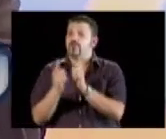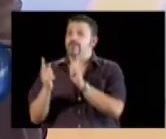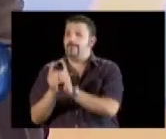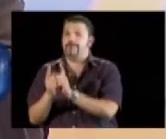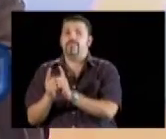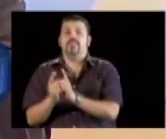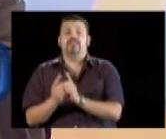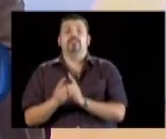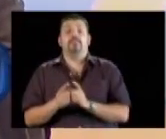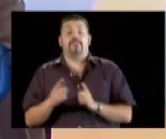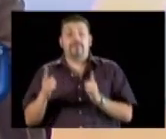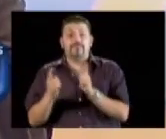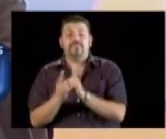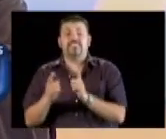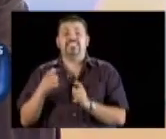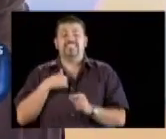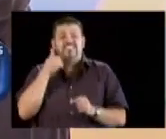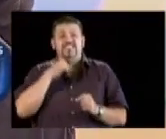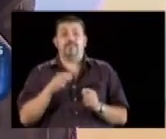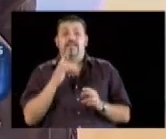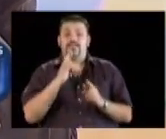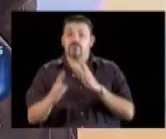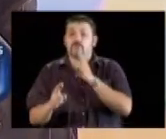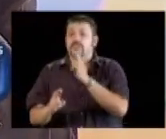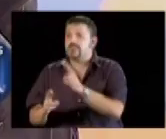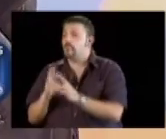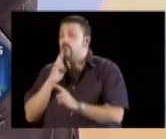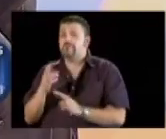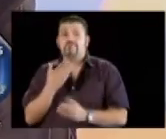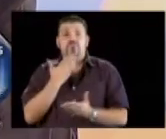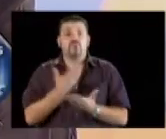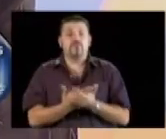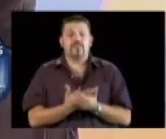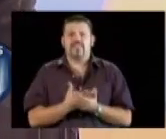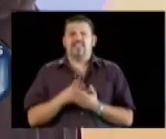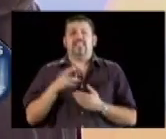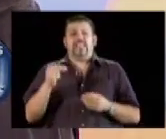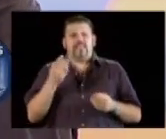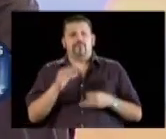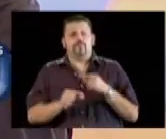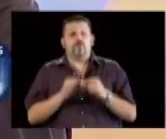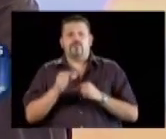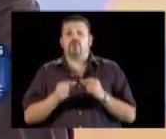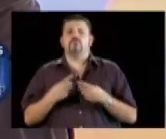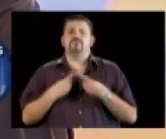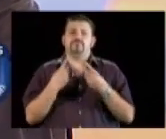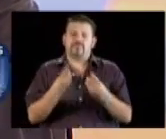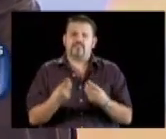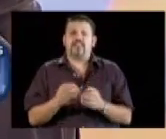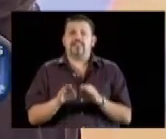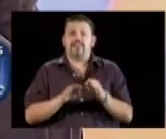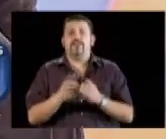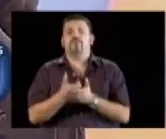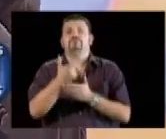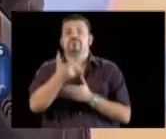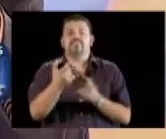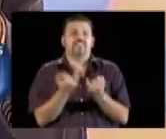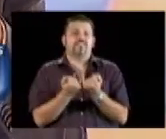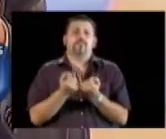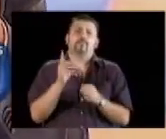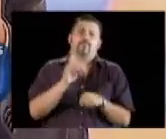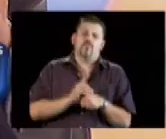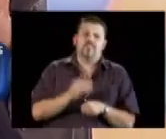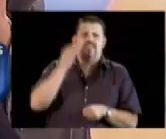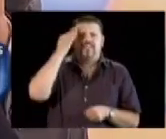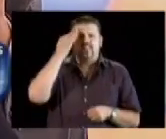perseguir resultados y no dinero. Y algo importantísimo, muy importante, constancia, un día sí y el